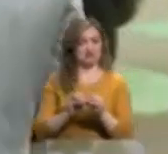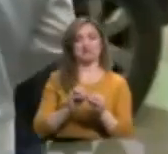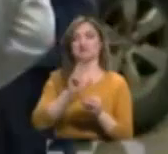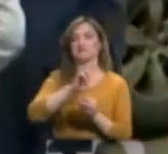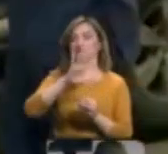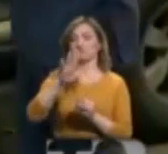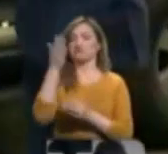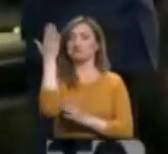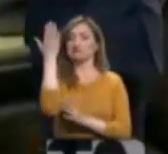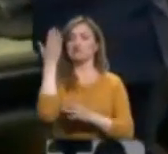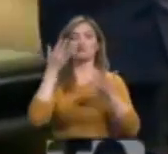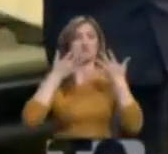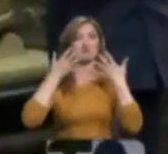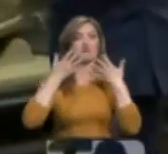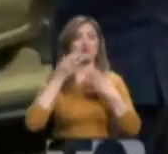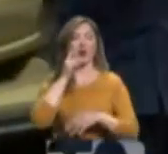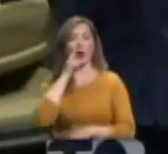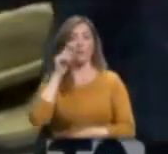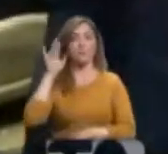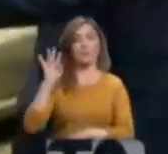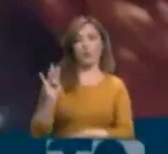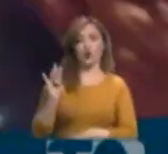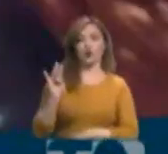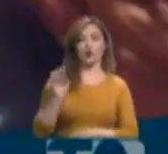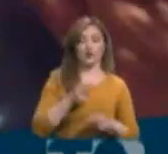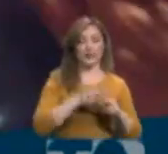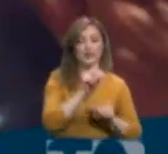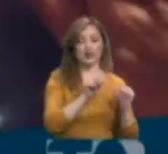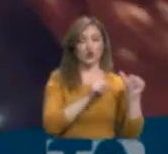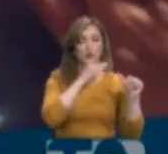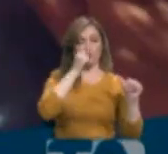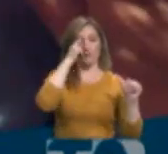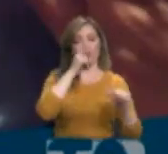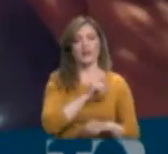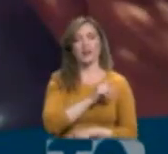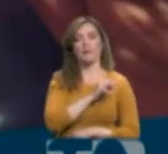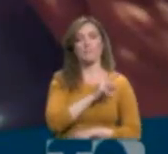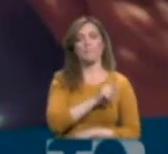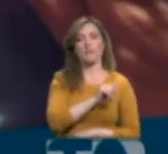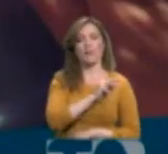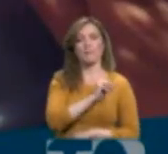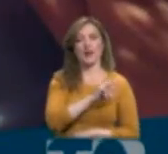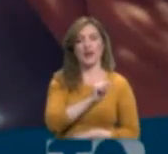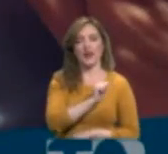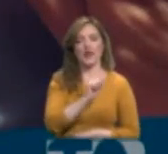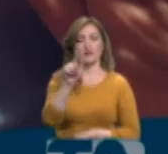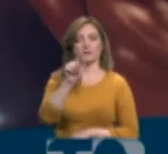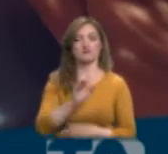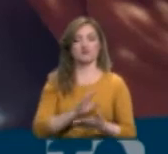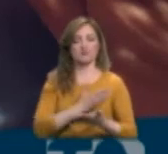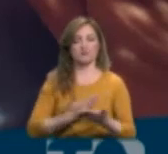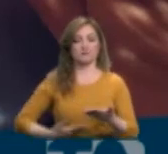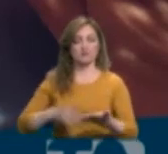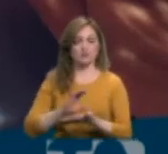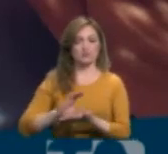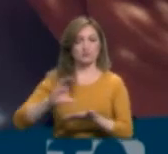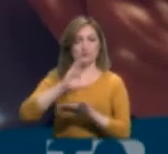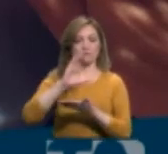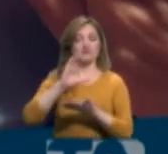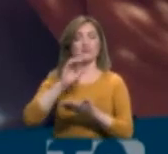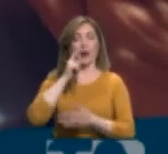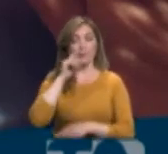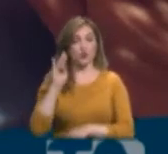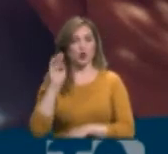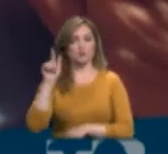Guayaquil. El esposo de Pamela Martínez y presidente del Colegio de Abogados del Guayas, Jimmy Salazar, acudirá el 18 de junio a